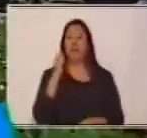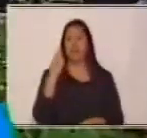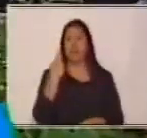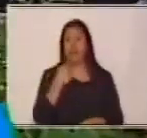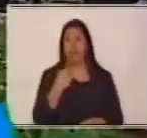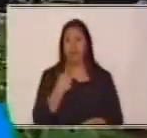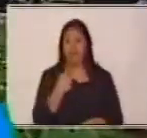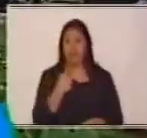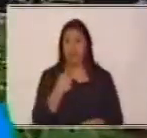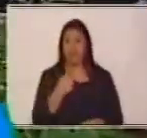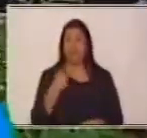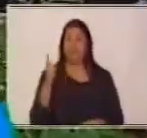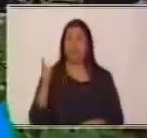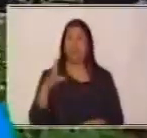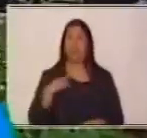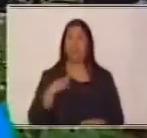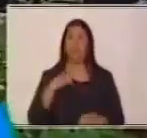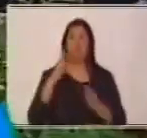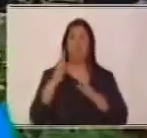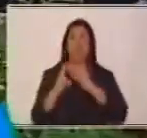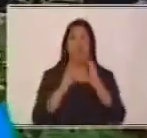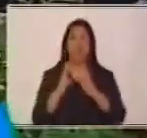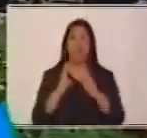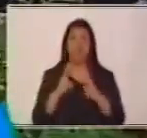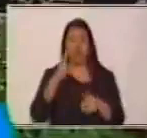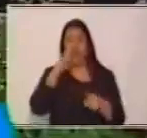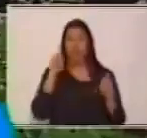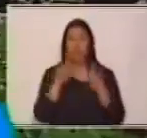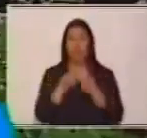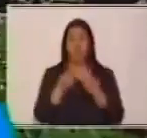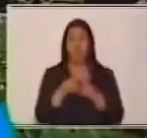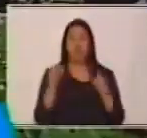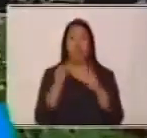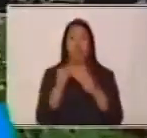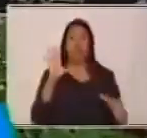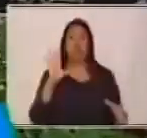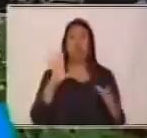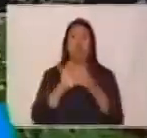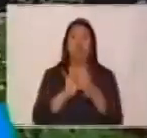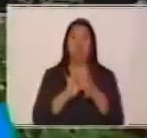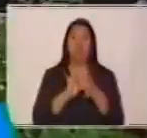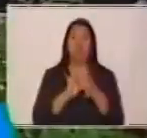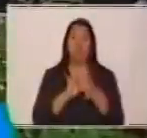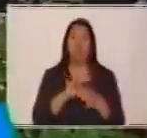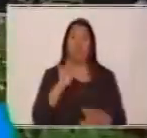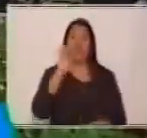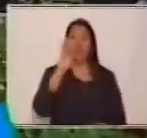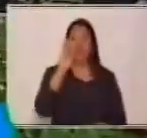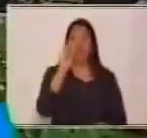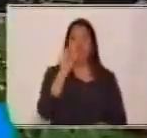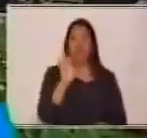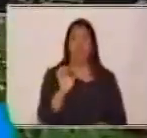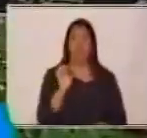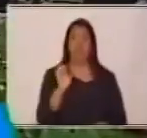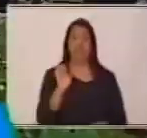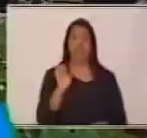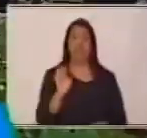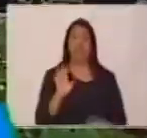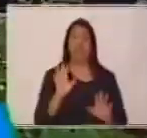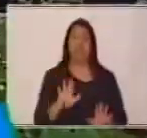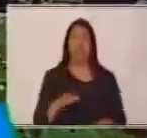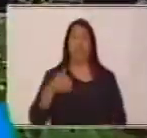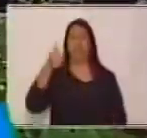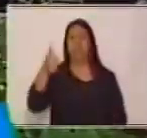esa relación y de la preposición de. Entonces diremos que A, el término real,